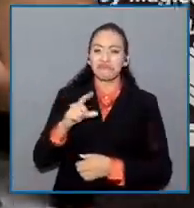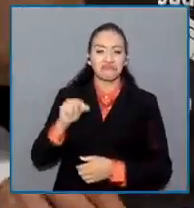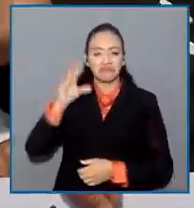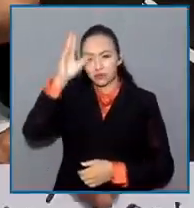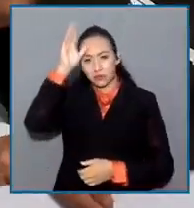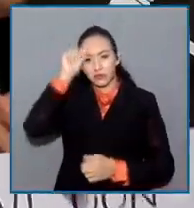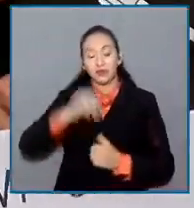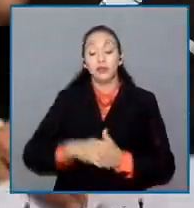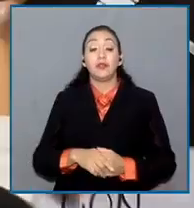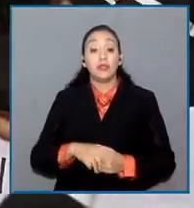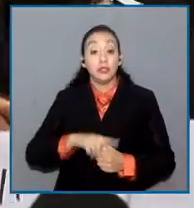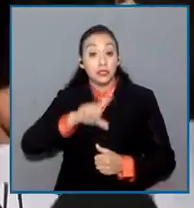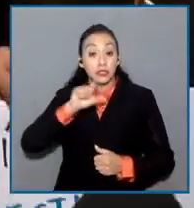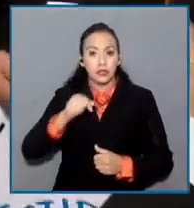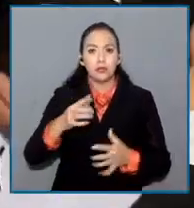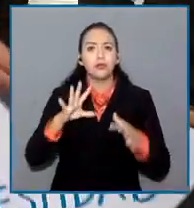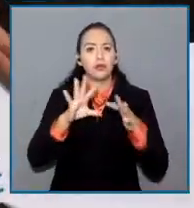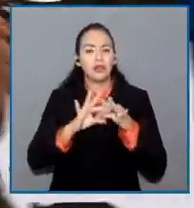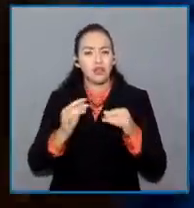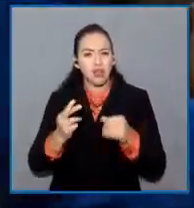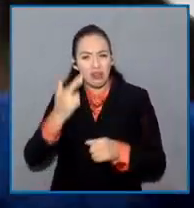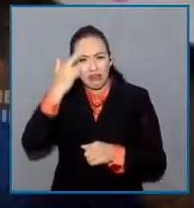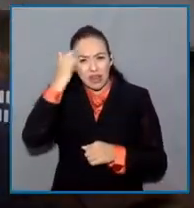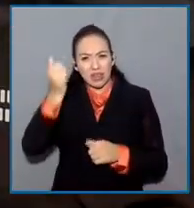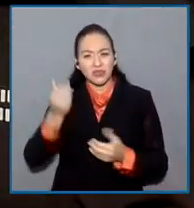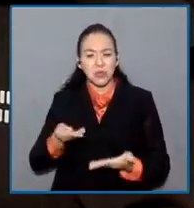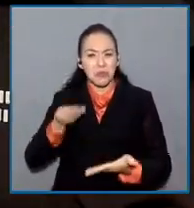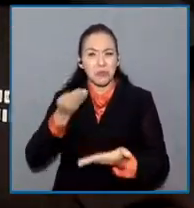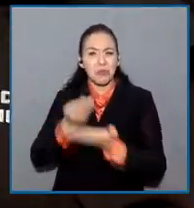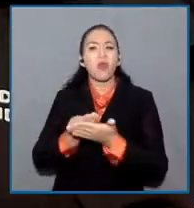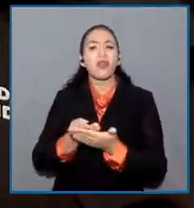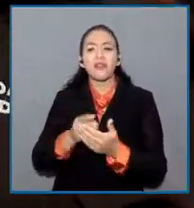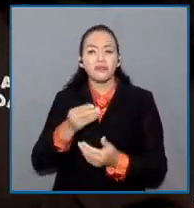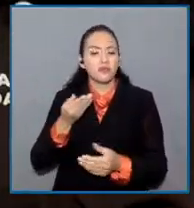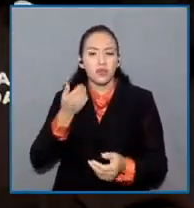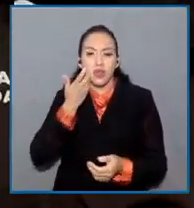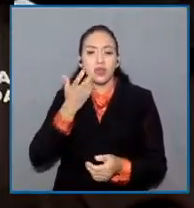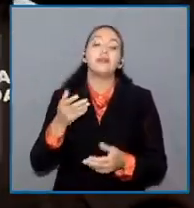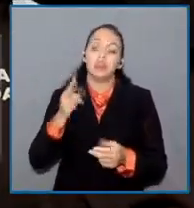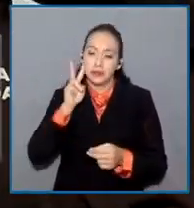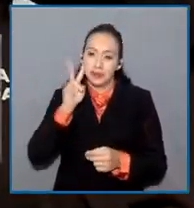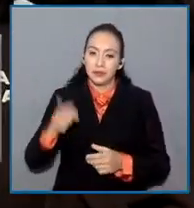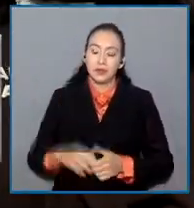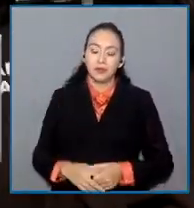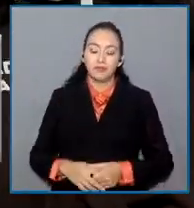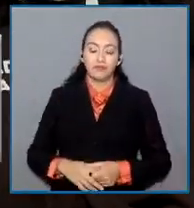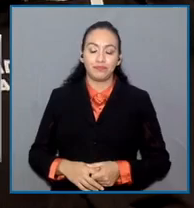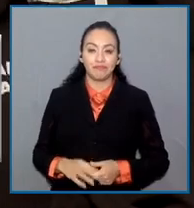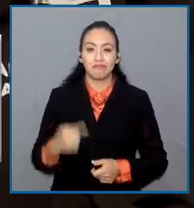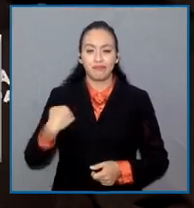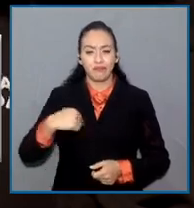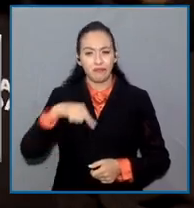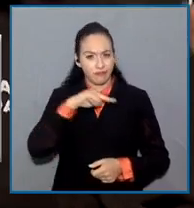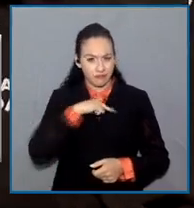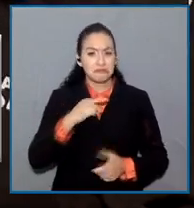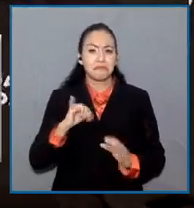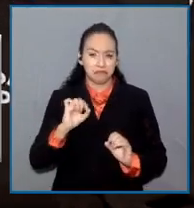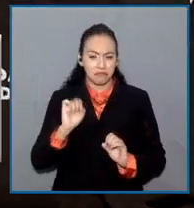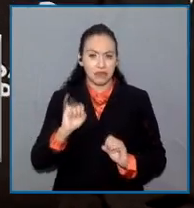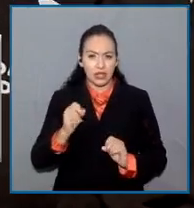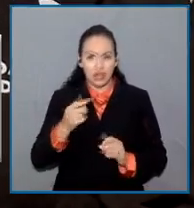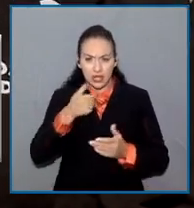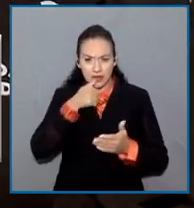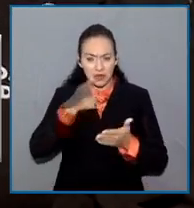qué presentaron su declinación ante esa Cámara. No es una rendición, sino un acto de dignidad,